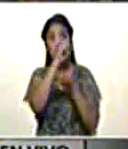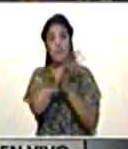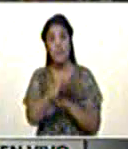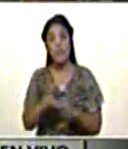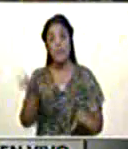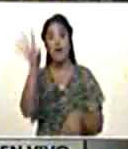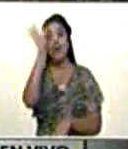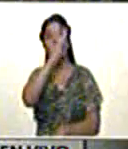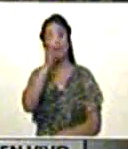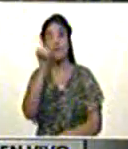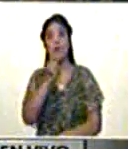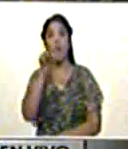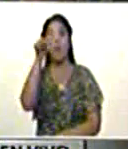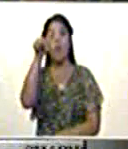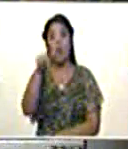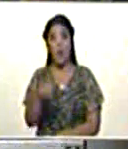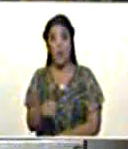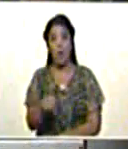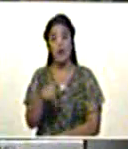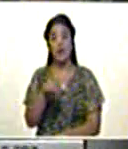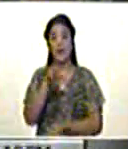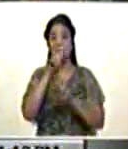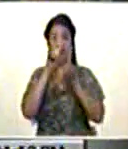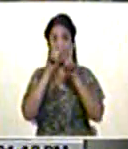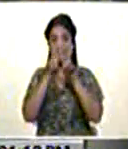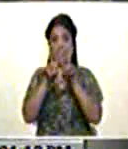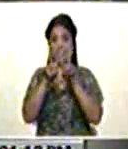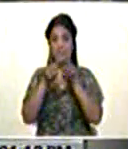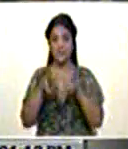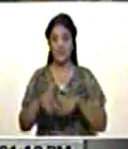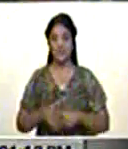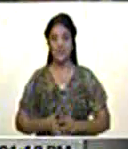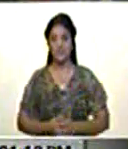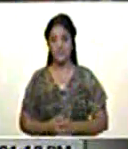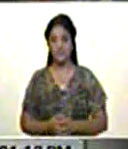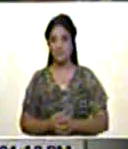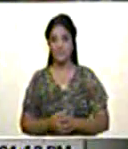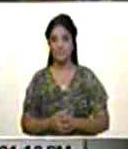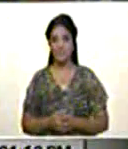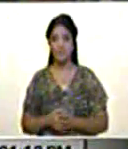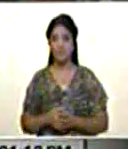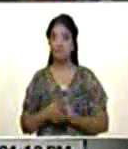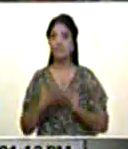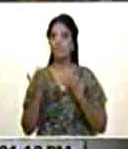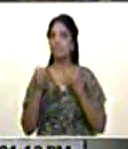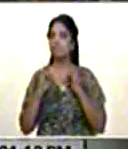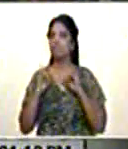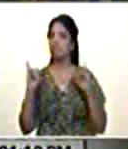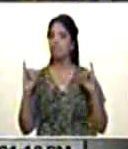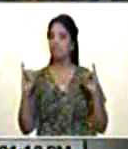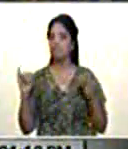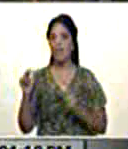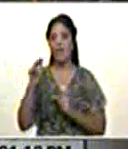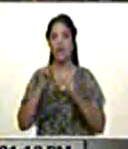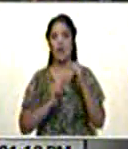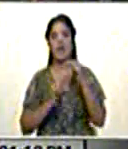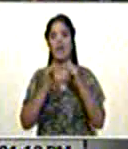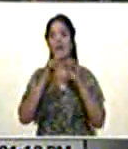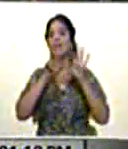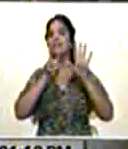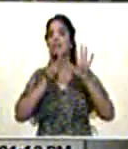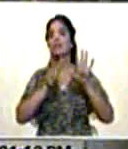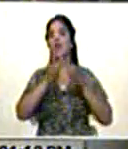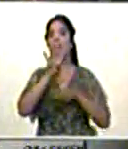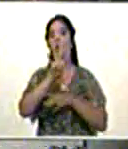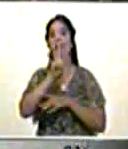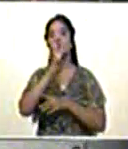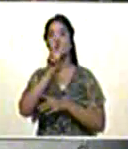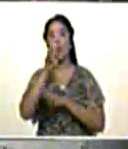que ya para hoy la gran misión Vivienda Venezuela ha concluido